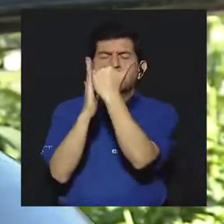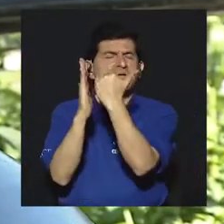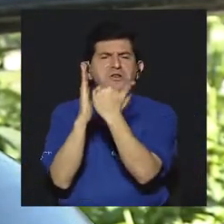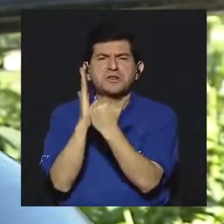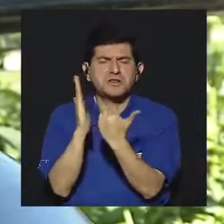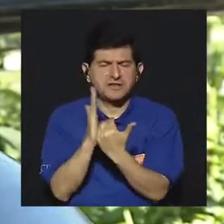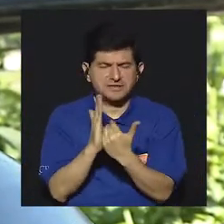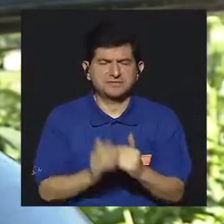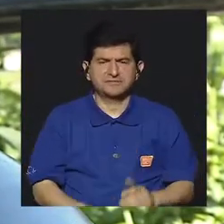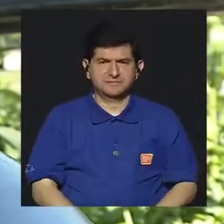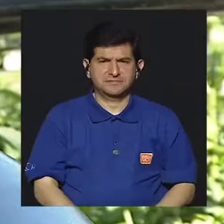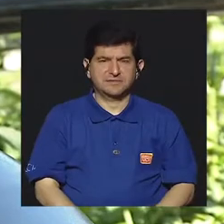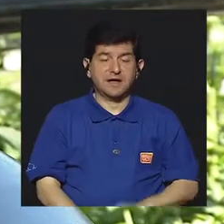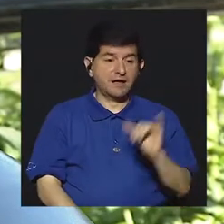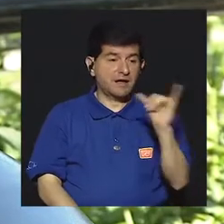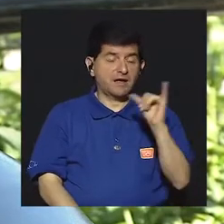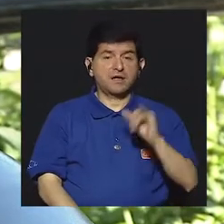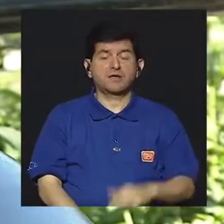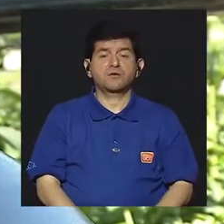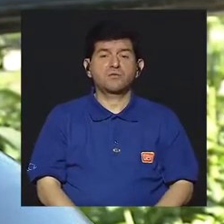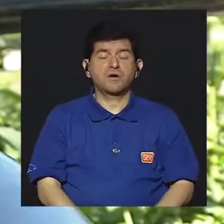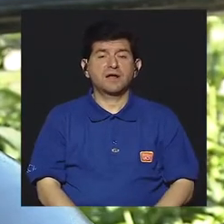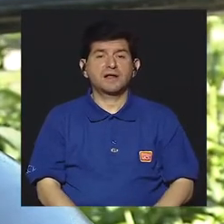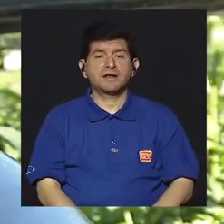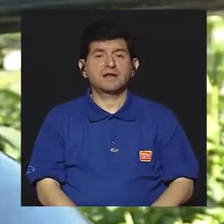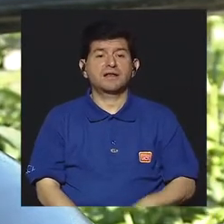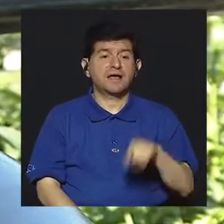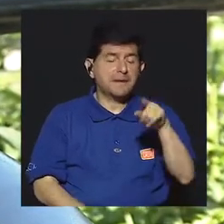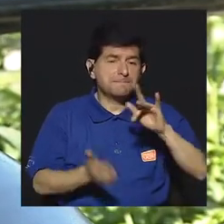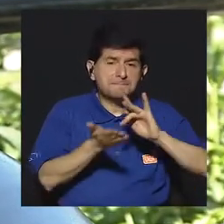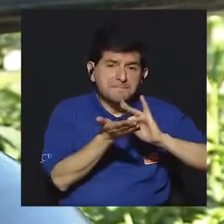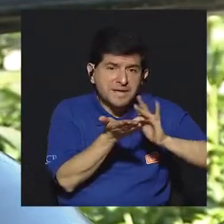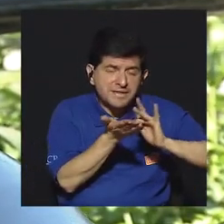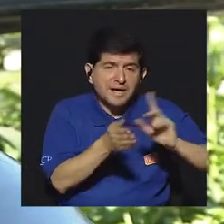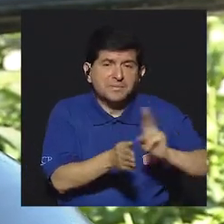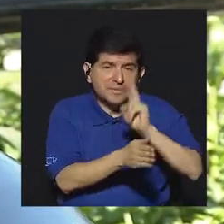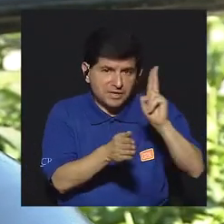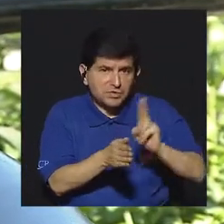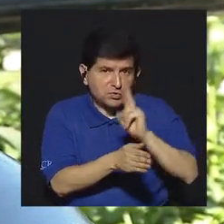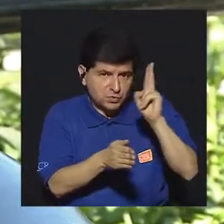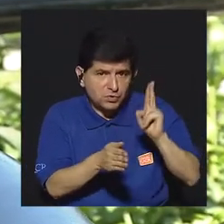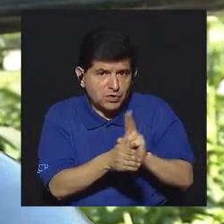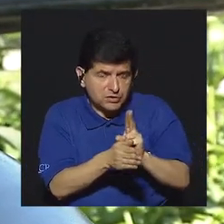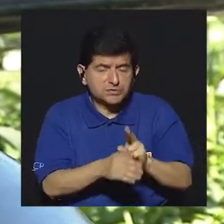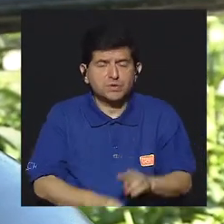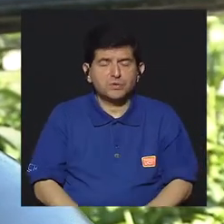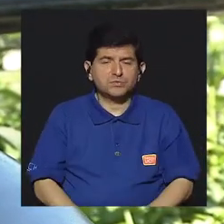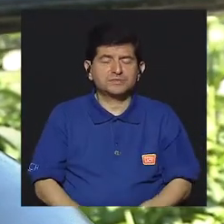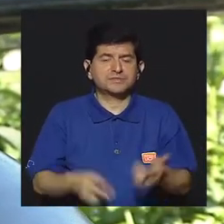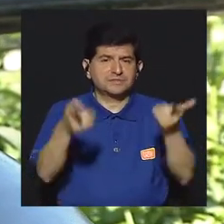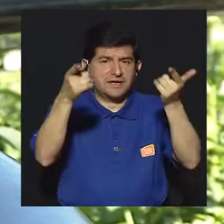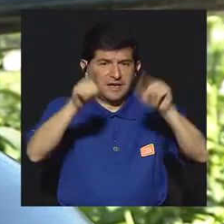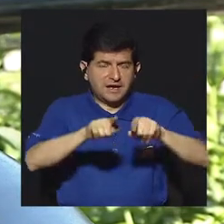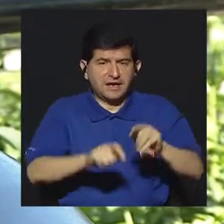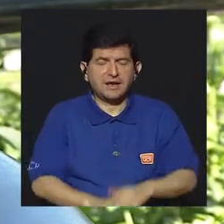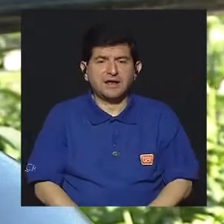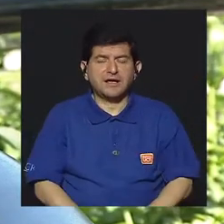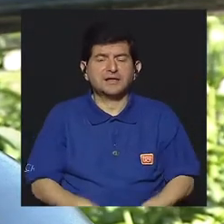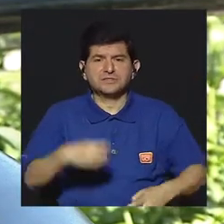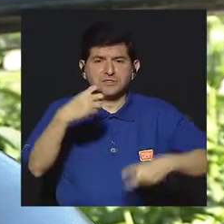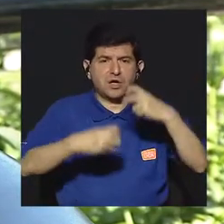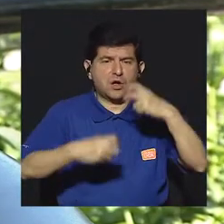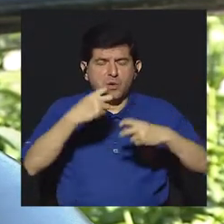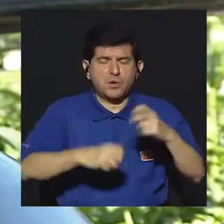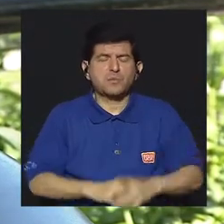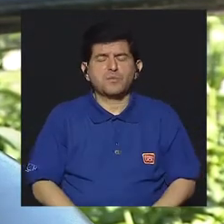lista variada de antibióticos. También los salicilatos, todo medicamento que se usa también para lo que es